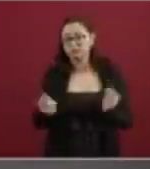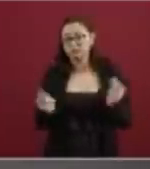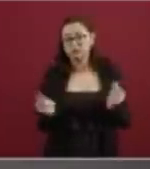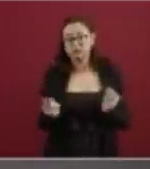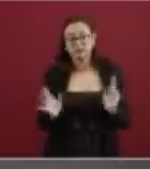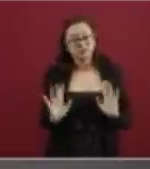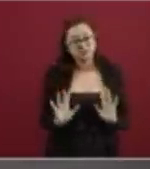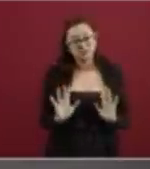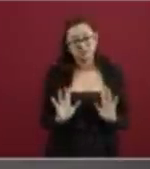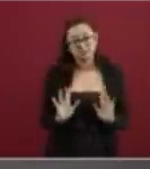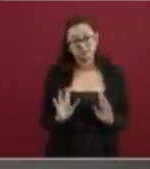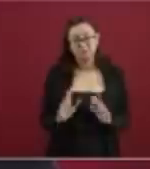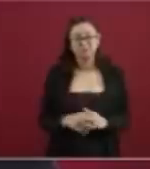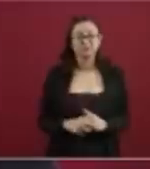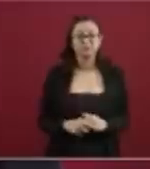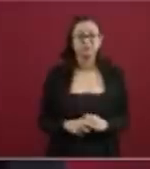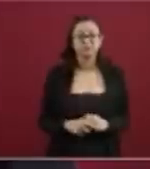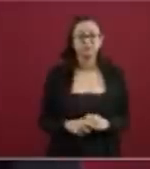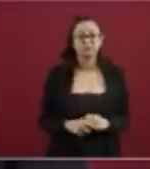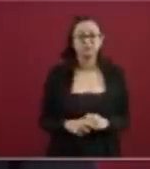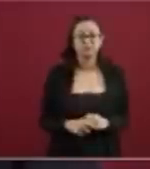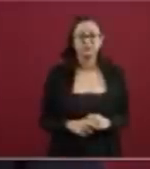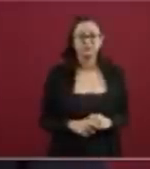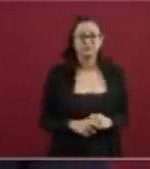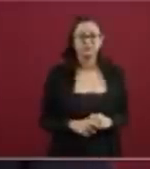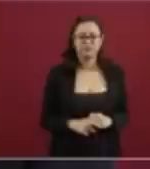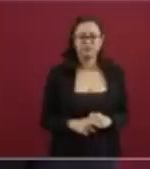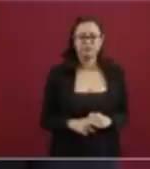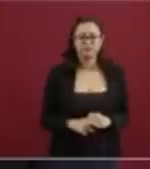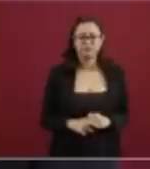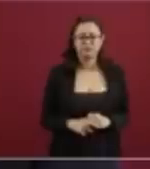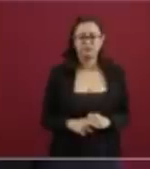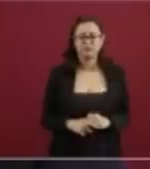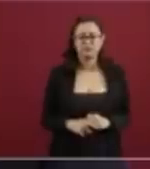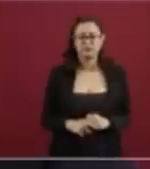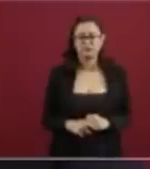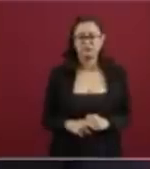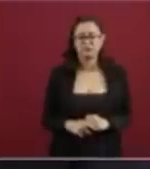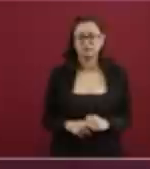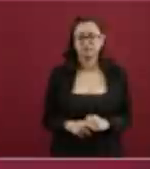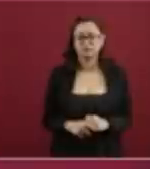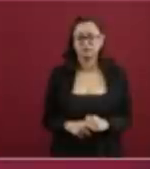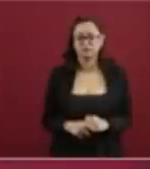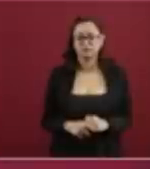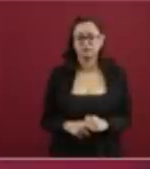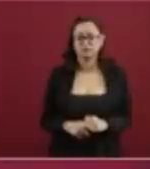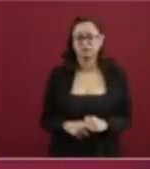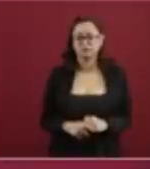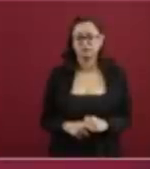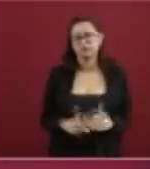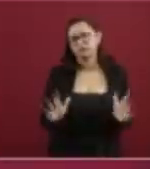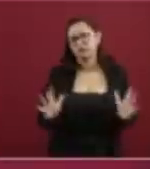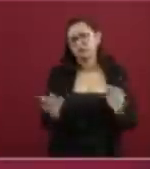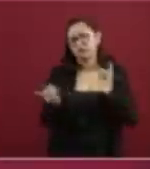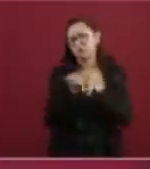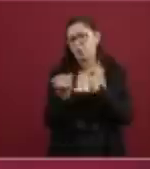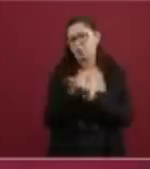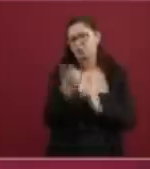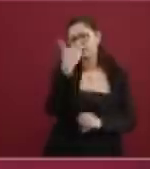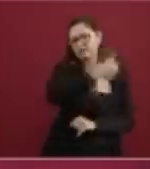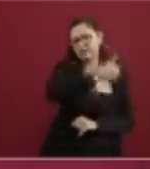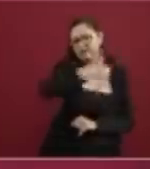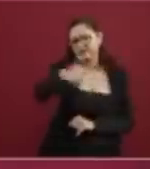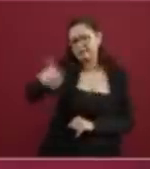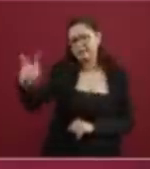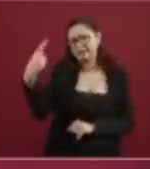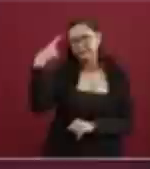mientras se requiera, y ya pues es también a conciencia de cada quien